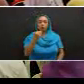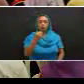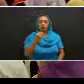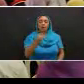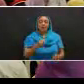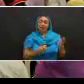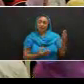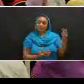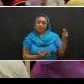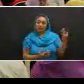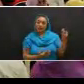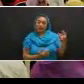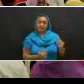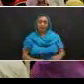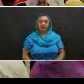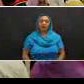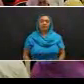espíritu